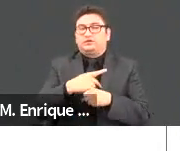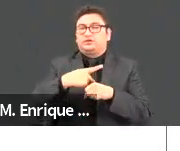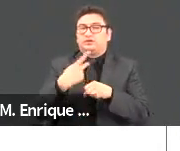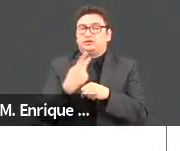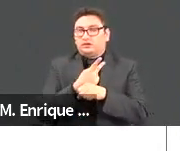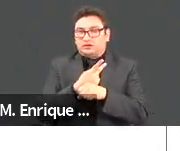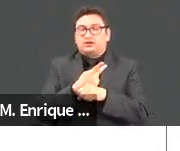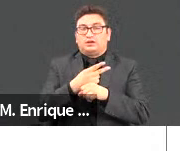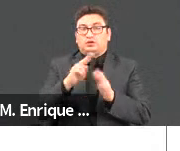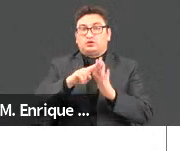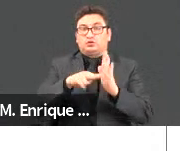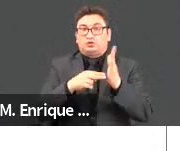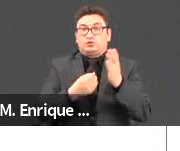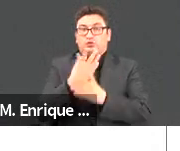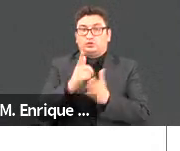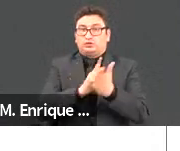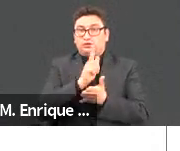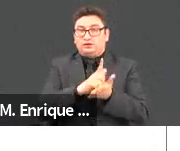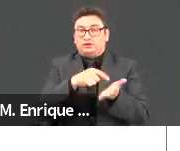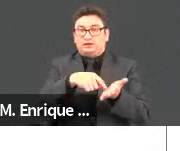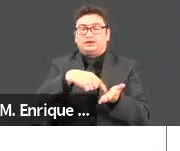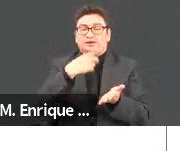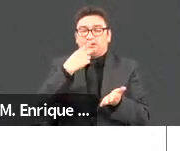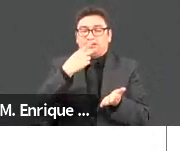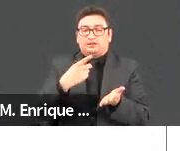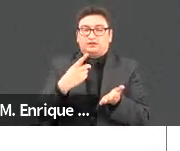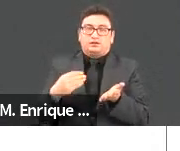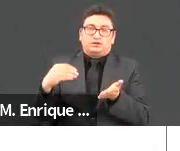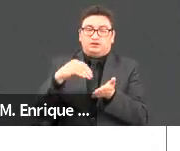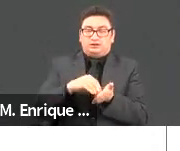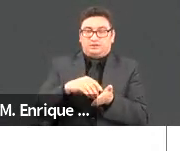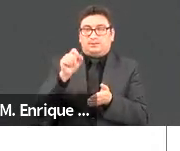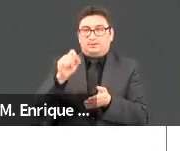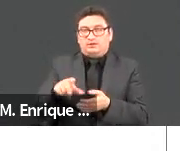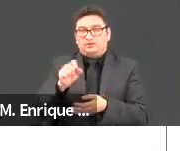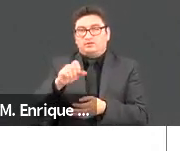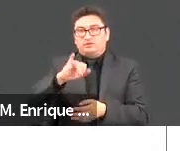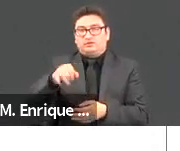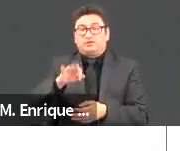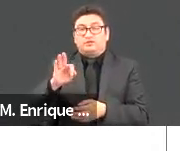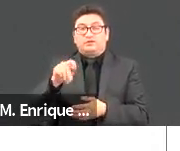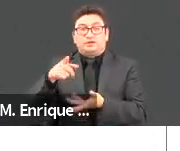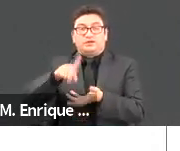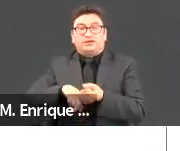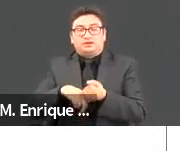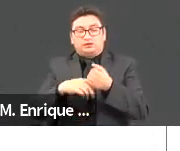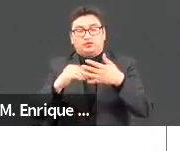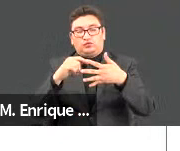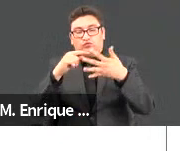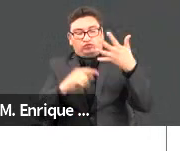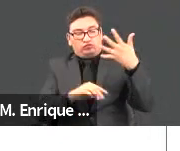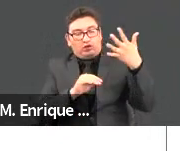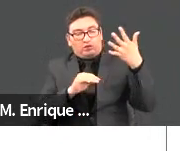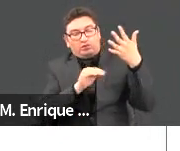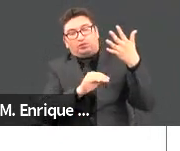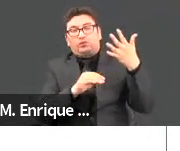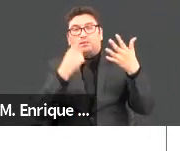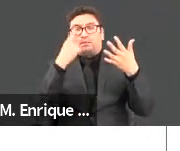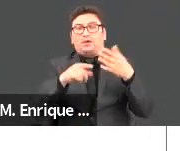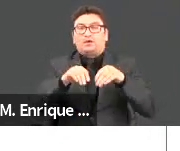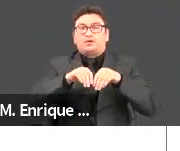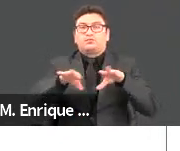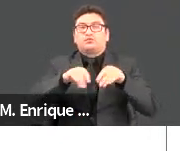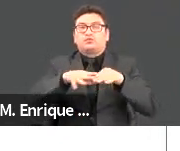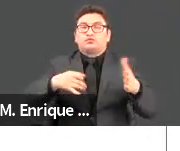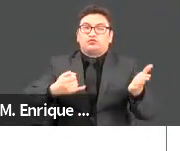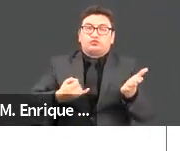mediante esta normatividad, se crea en el semanario un apartado para publicar las